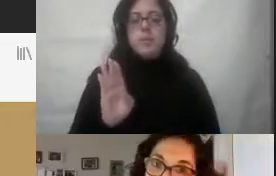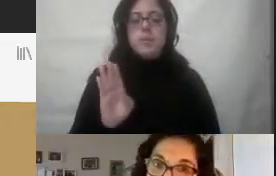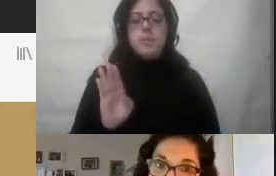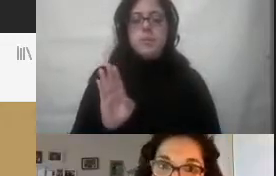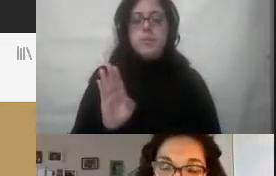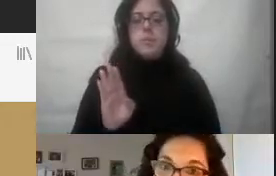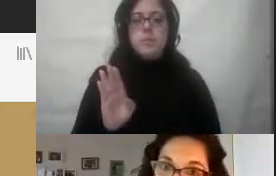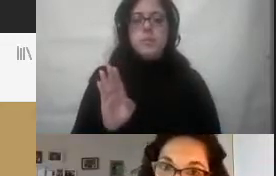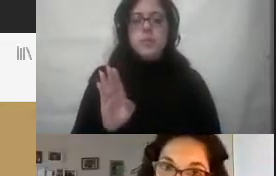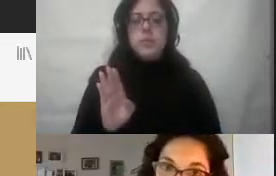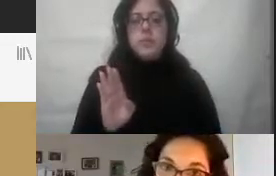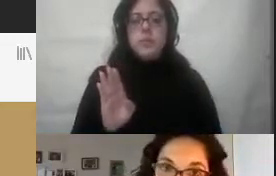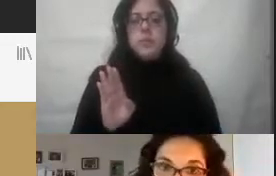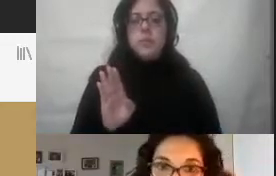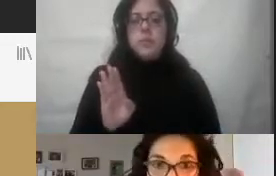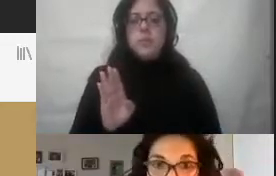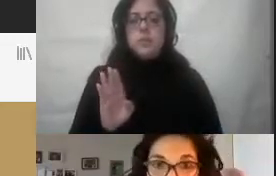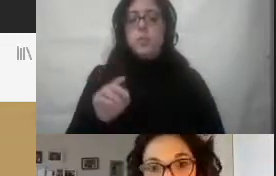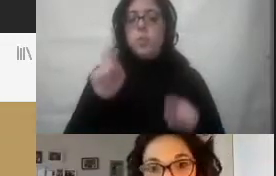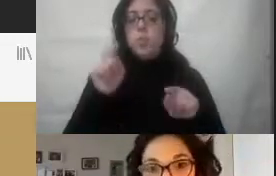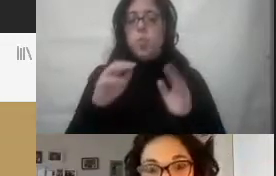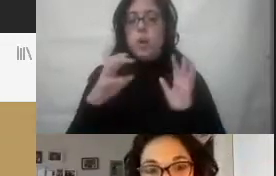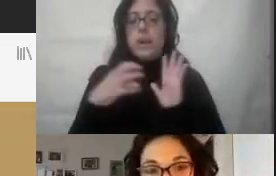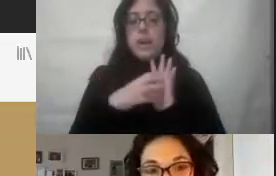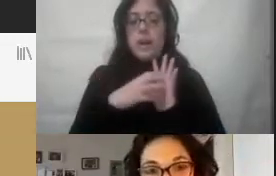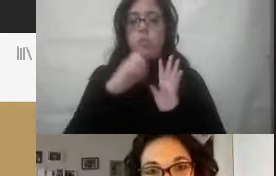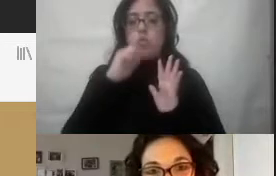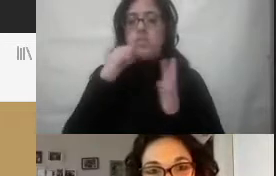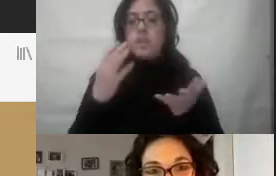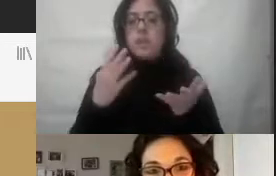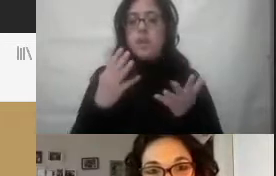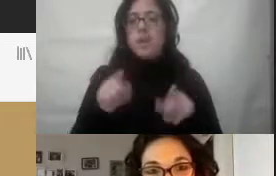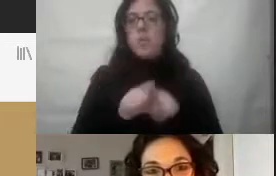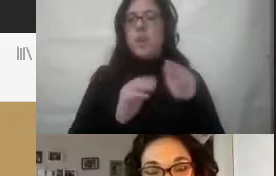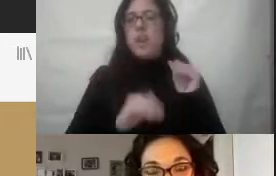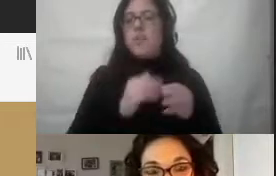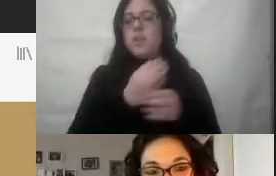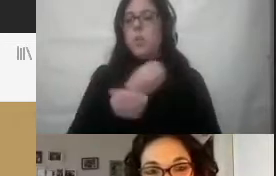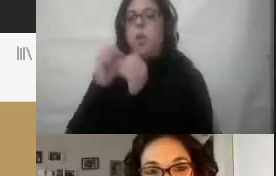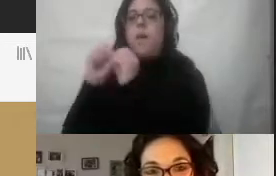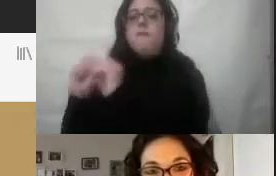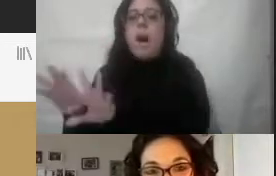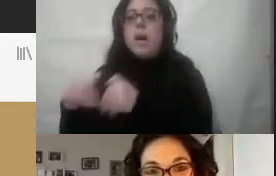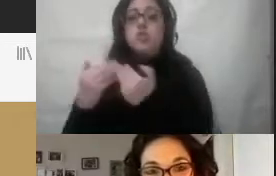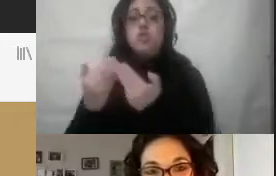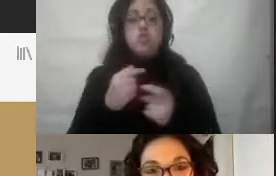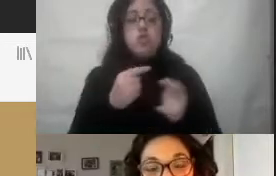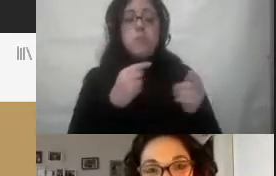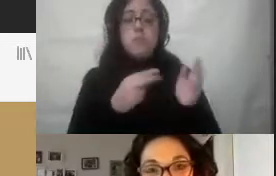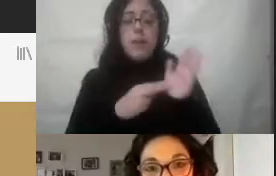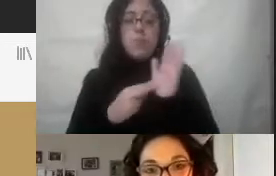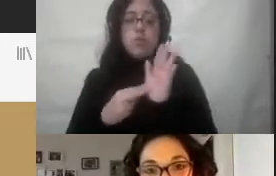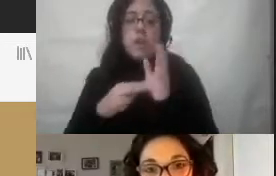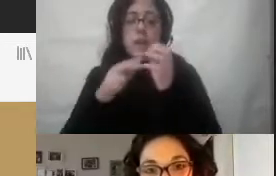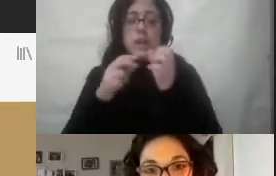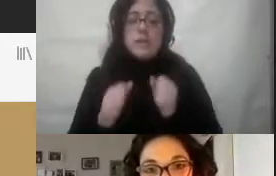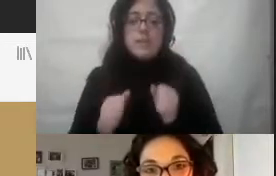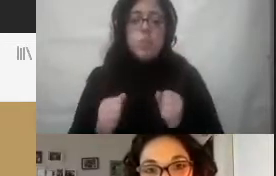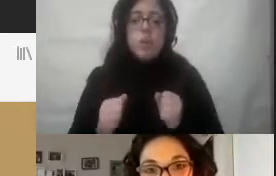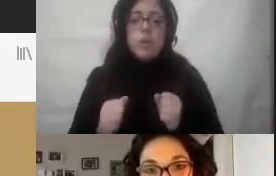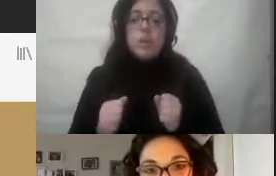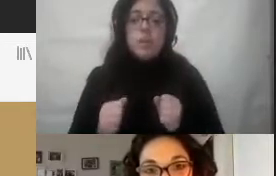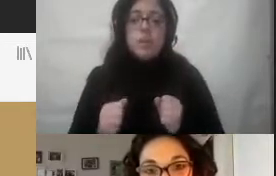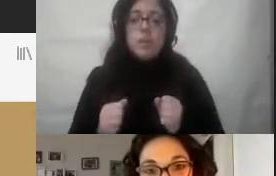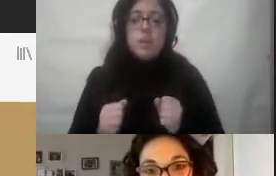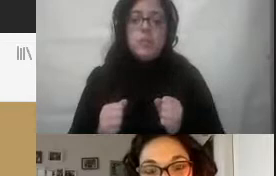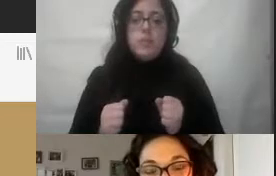la educación básica en nuestra asignatura generalmente está un poquito más abandonada, y para mostrarles que sí se puede, sí es posible